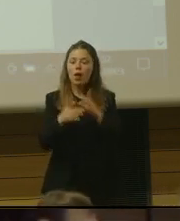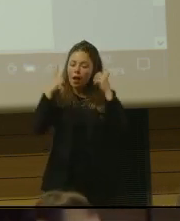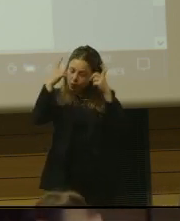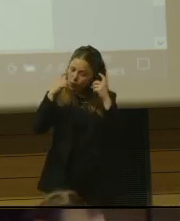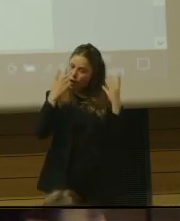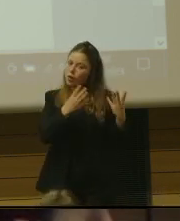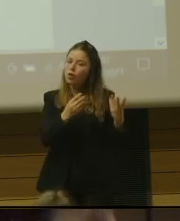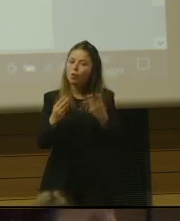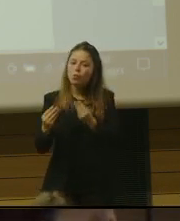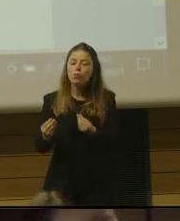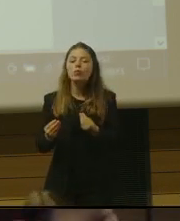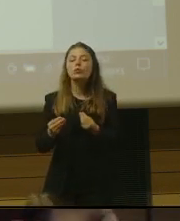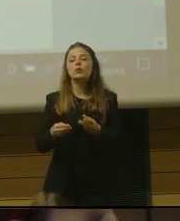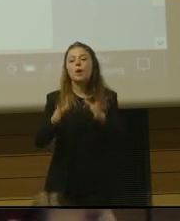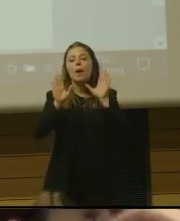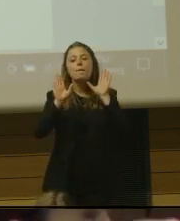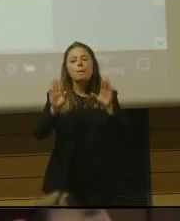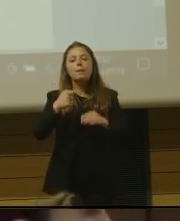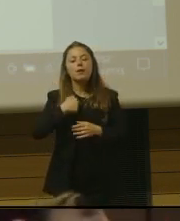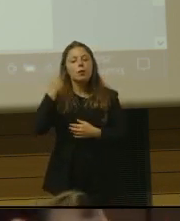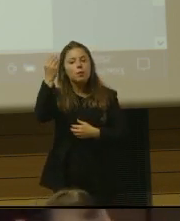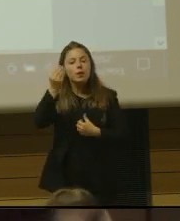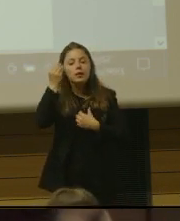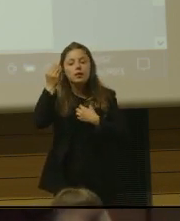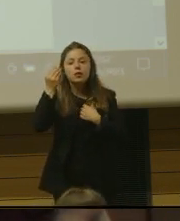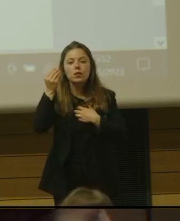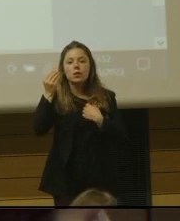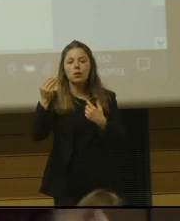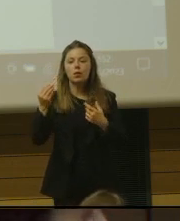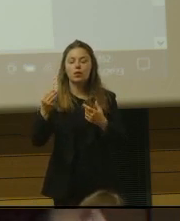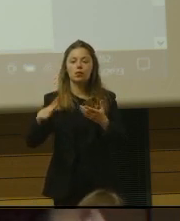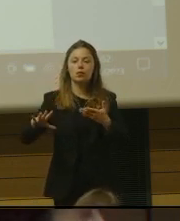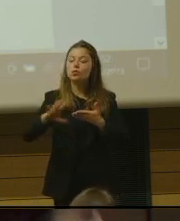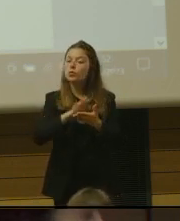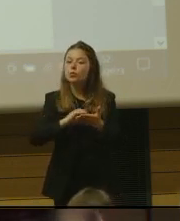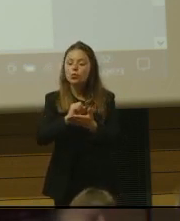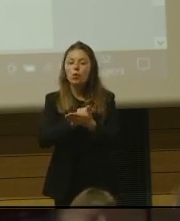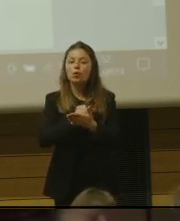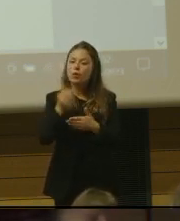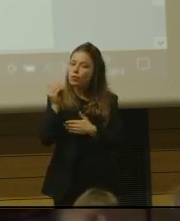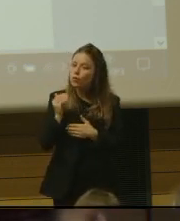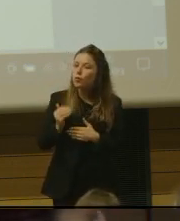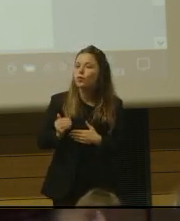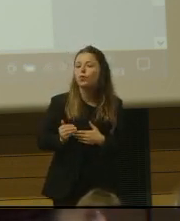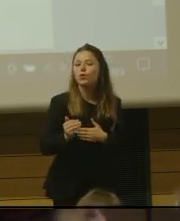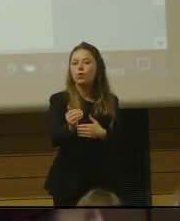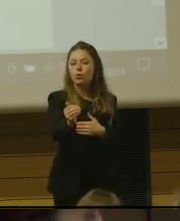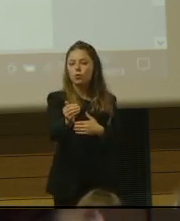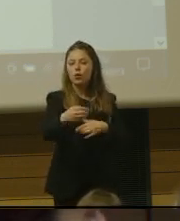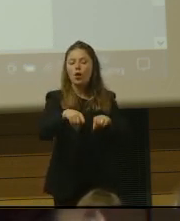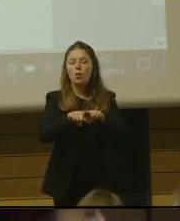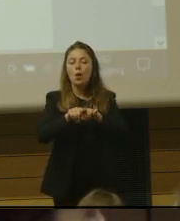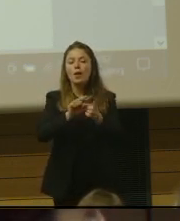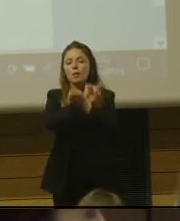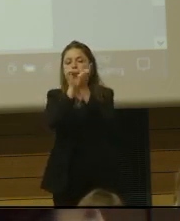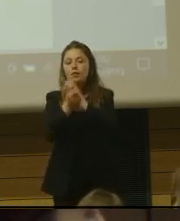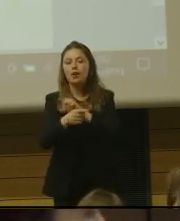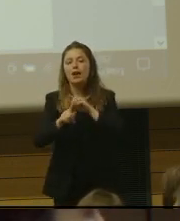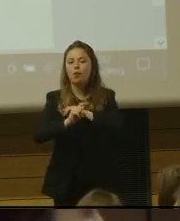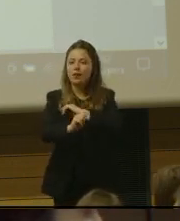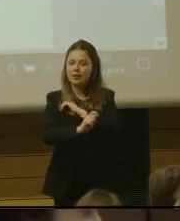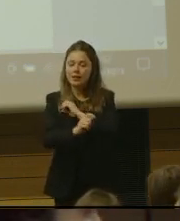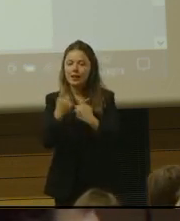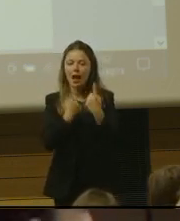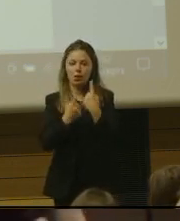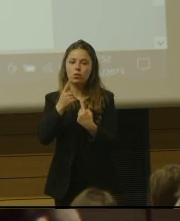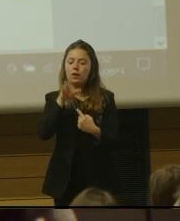esfuerzo, y que creo que todos tendríamos que en un futuro plantearnos modificar determinadas estrategias